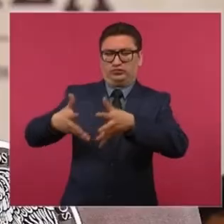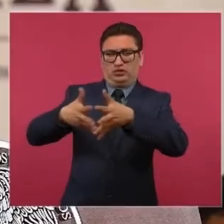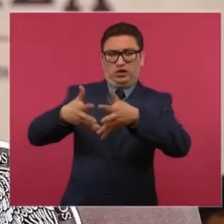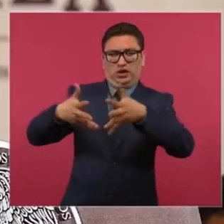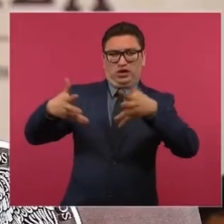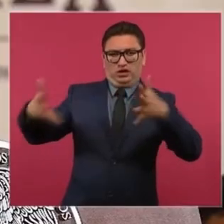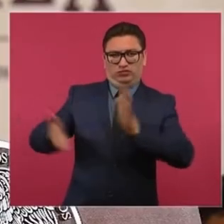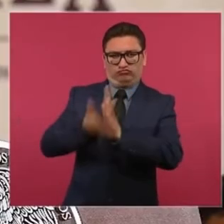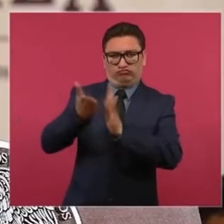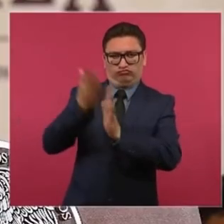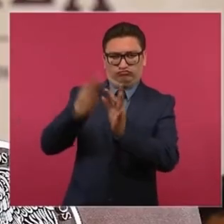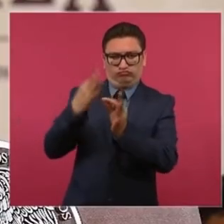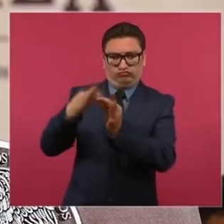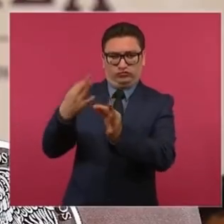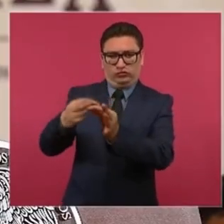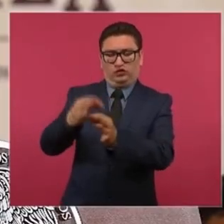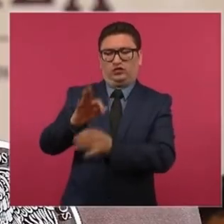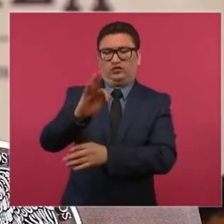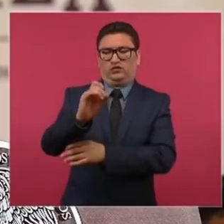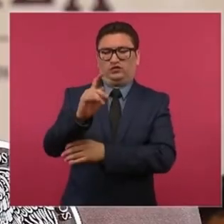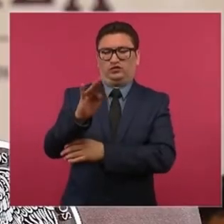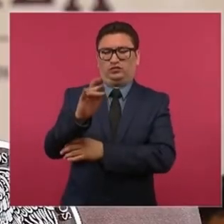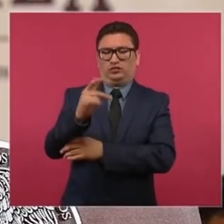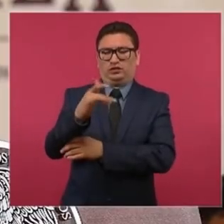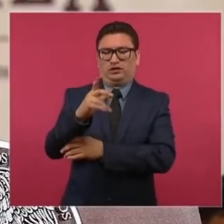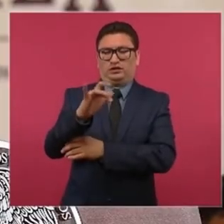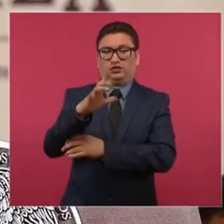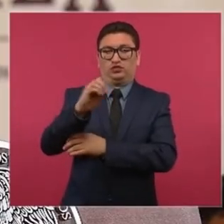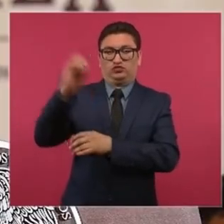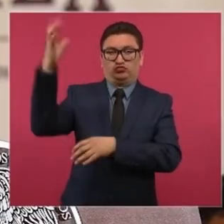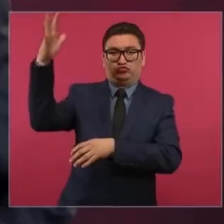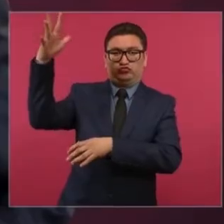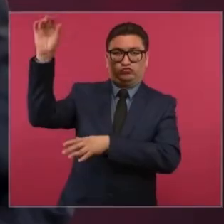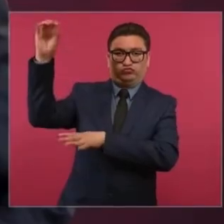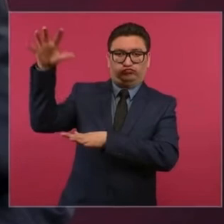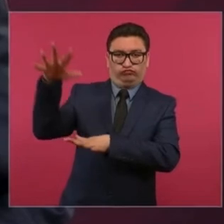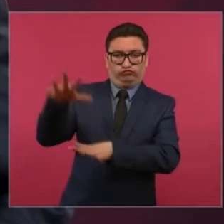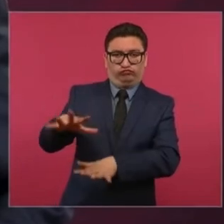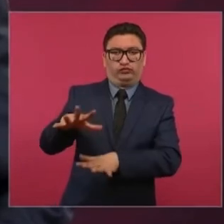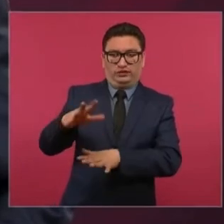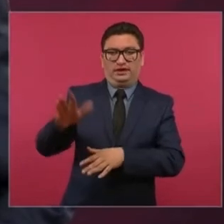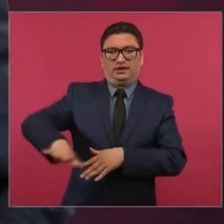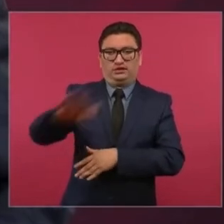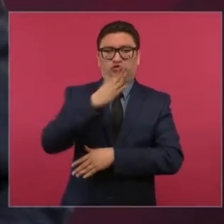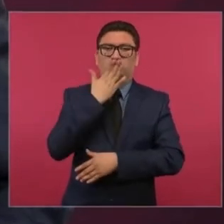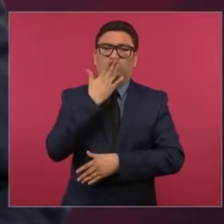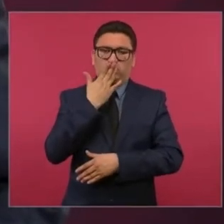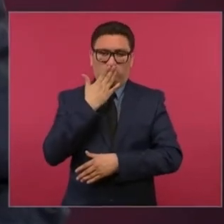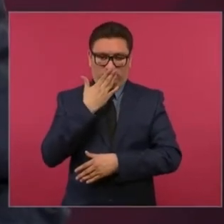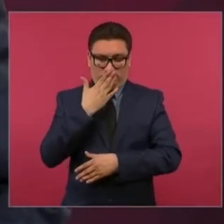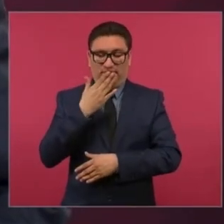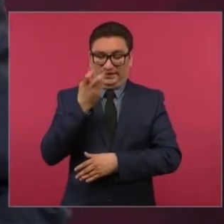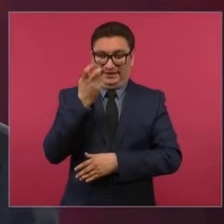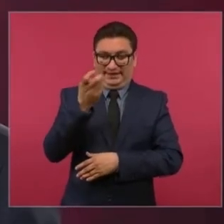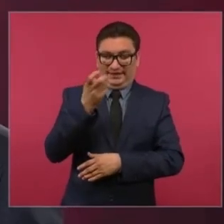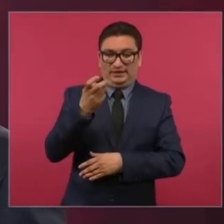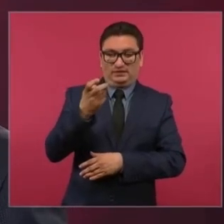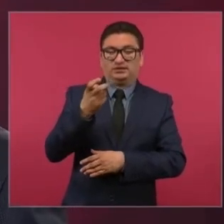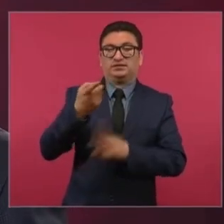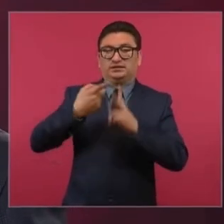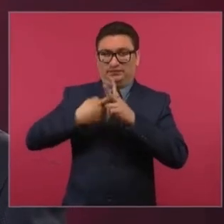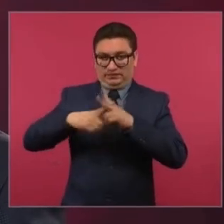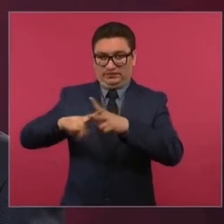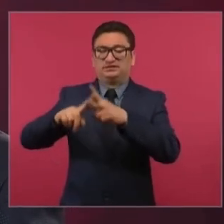grande de fotovoltaico, de sol, ¿verdad?, en Sonora, y con eso iniciamos un gran periodo de